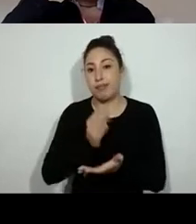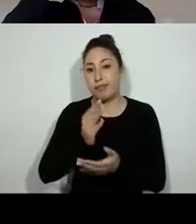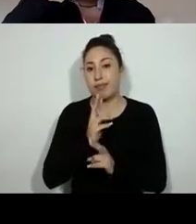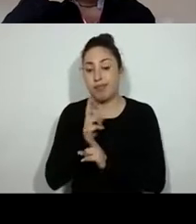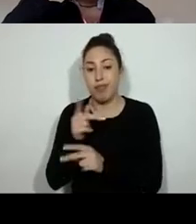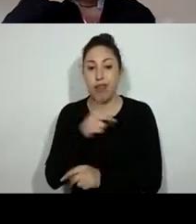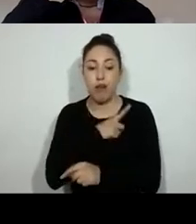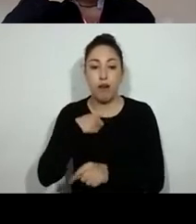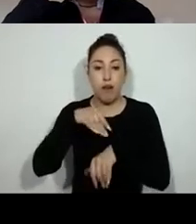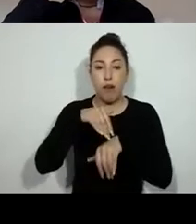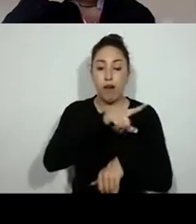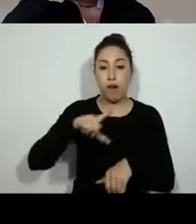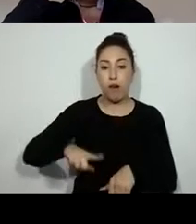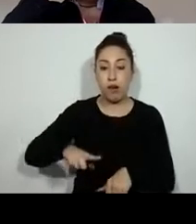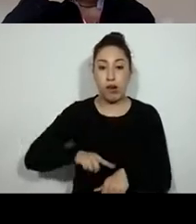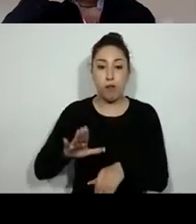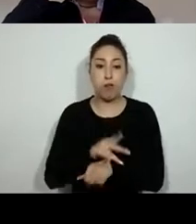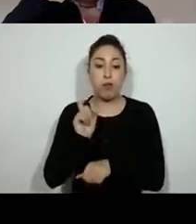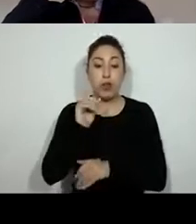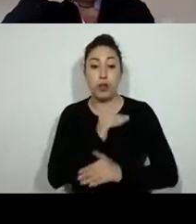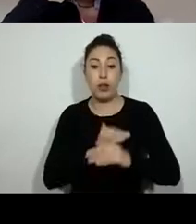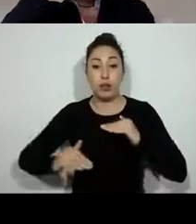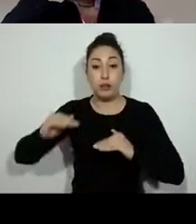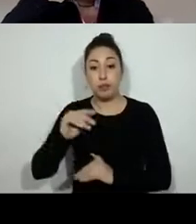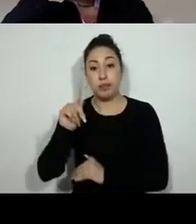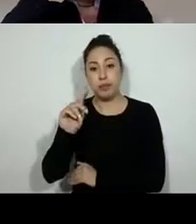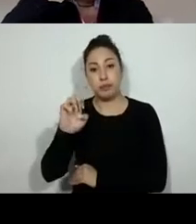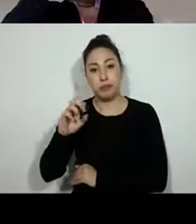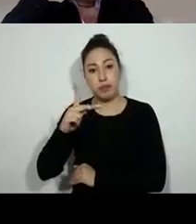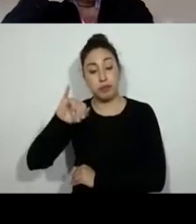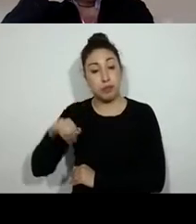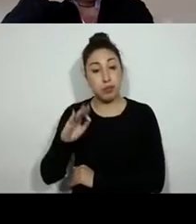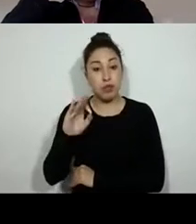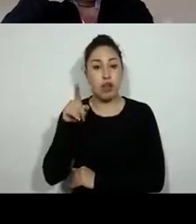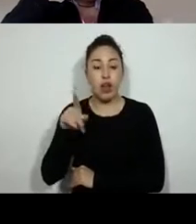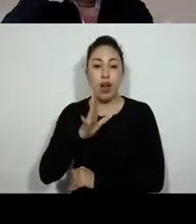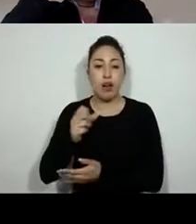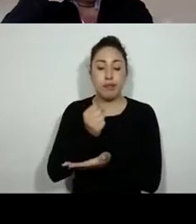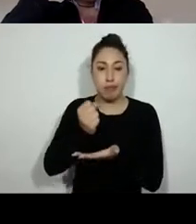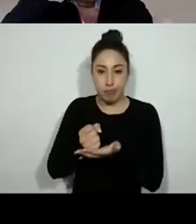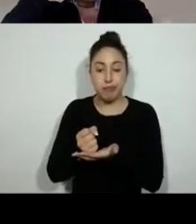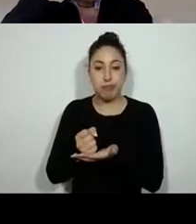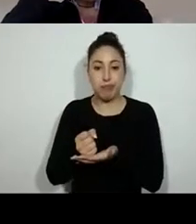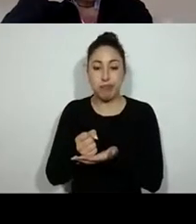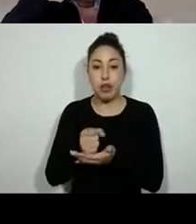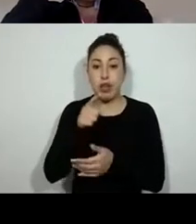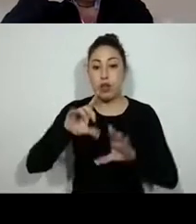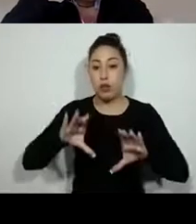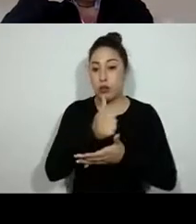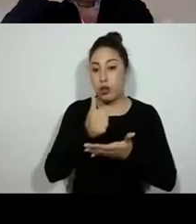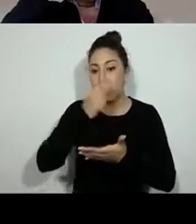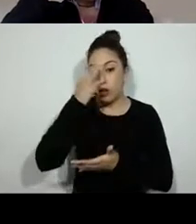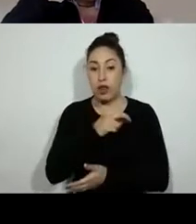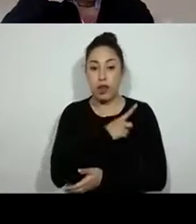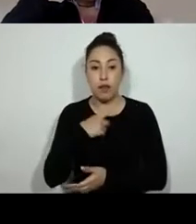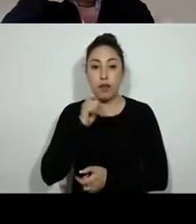para que se sobresea este asunto, para que quede sin efectos esta sentencia, es precisamente que el Congreso se pronuncie en